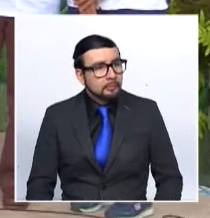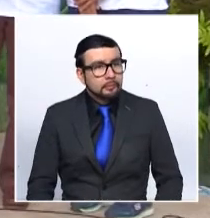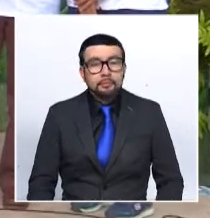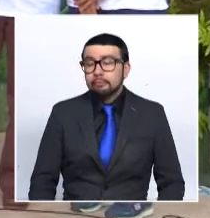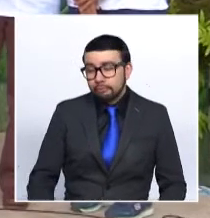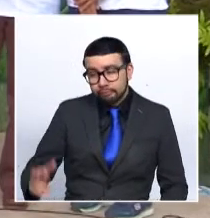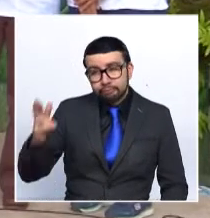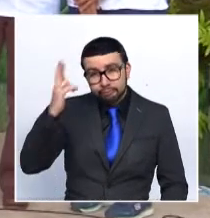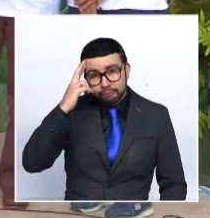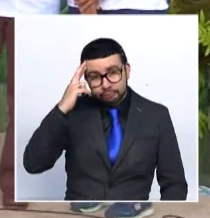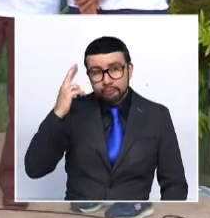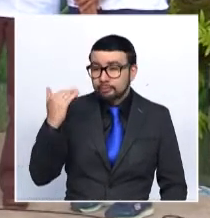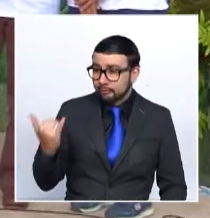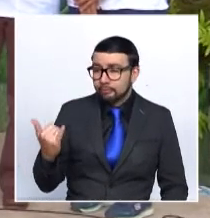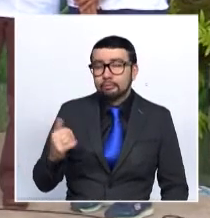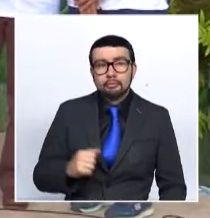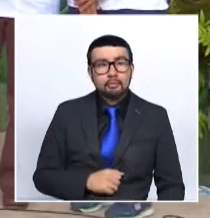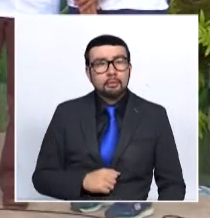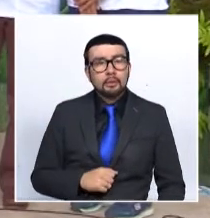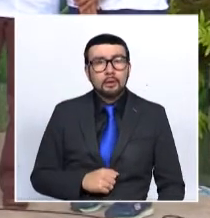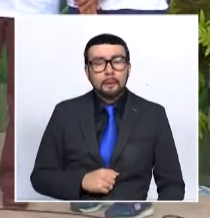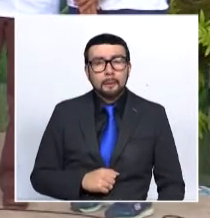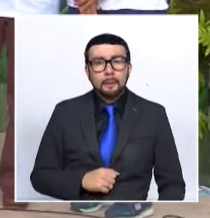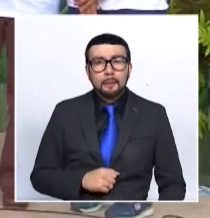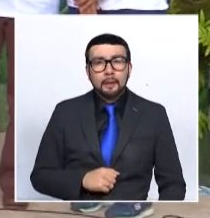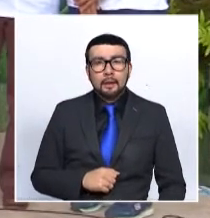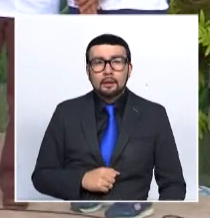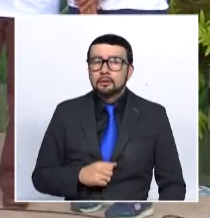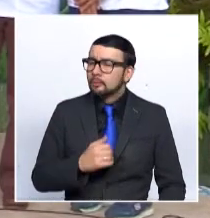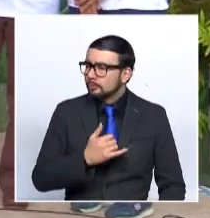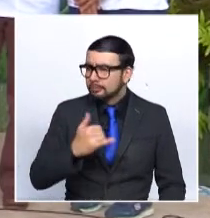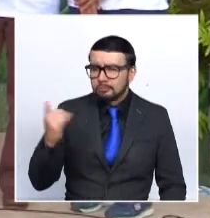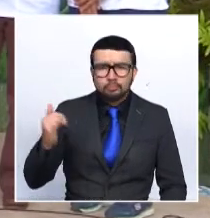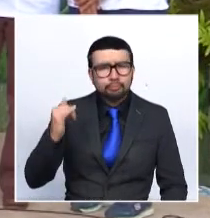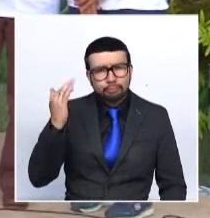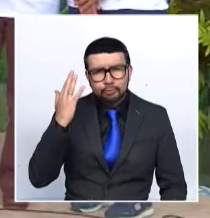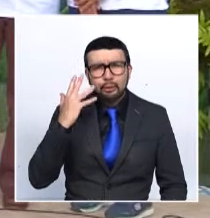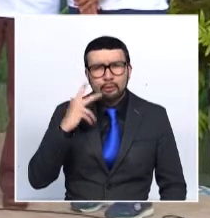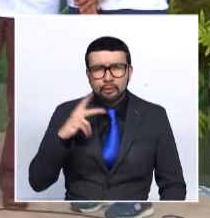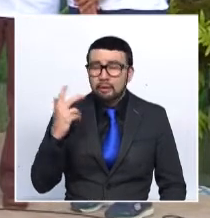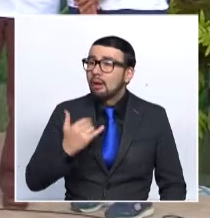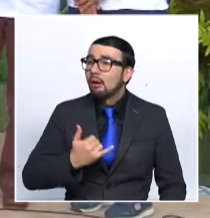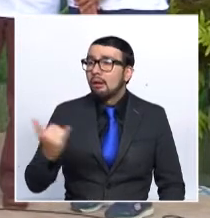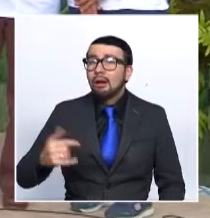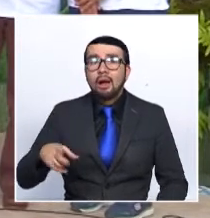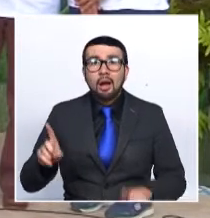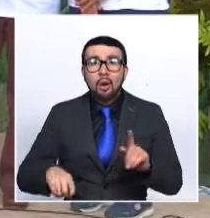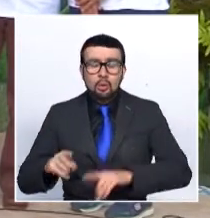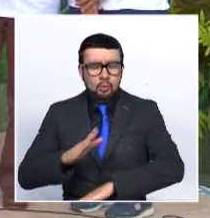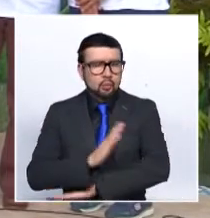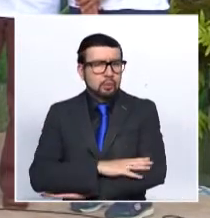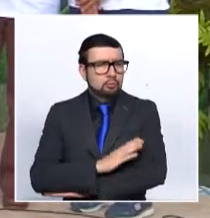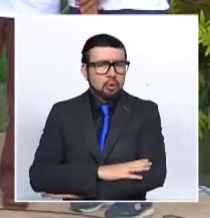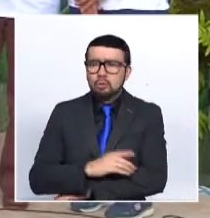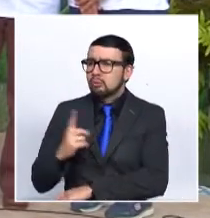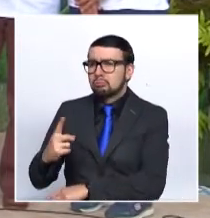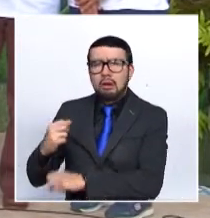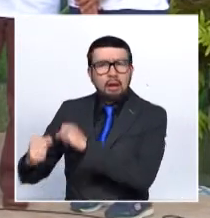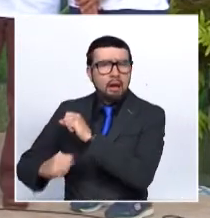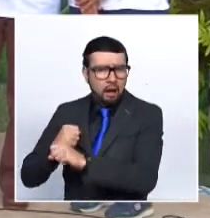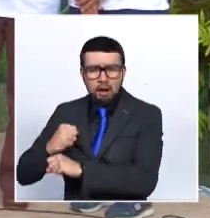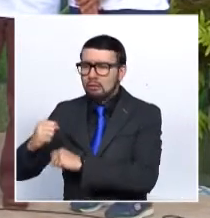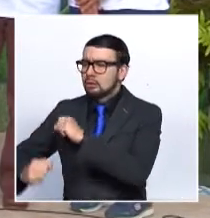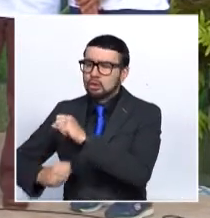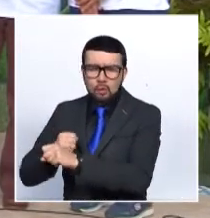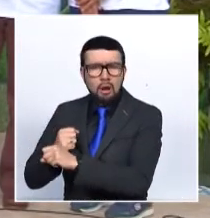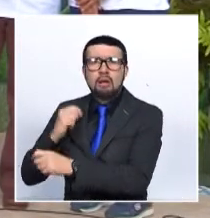total esa apreciación, eso lo vemos todos los días, pacientes muy juiciosas que se realizan sus citologías, buenas citologías, no